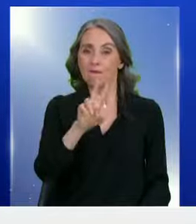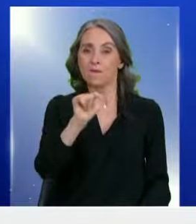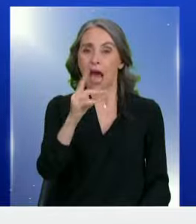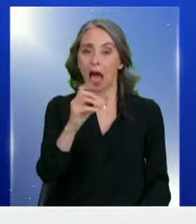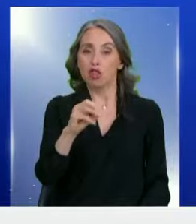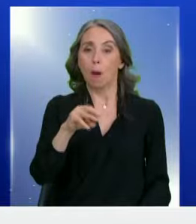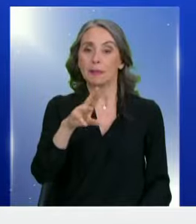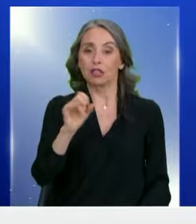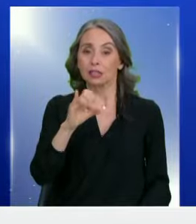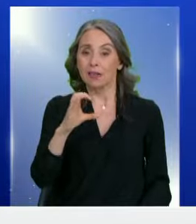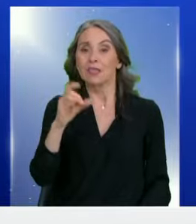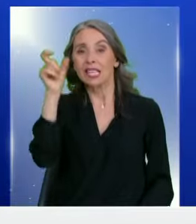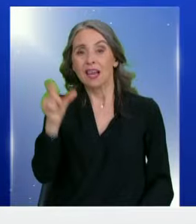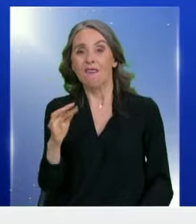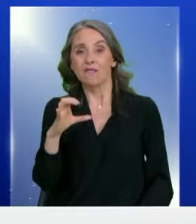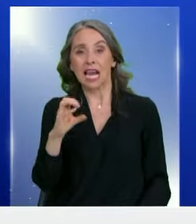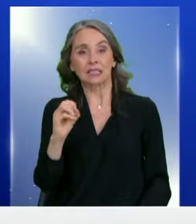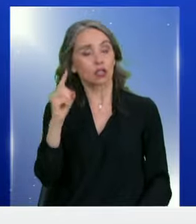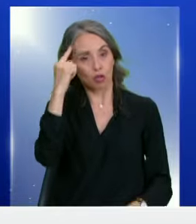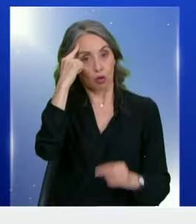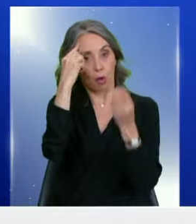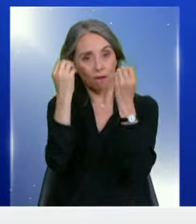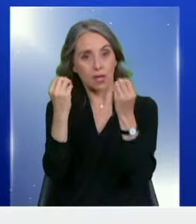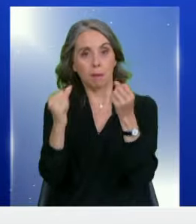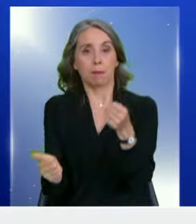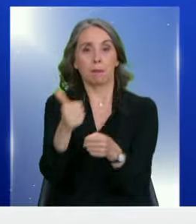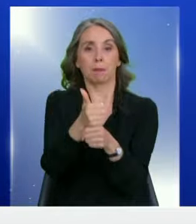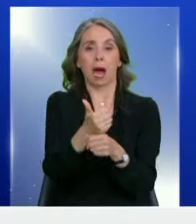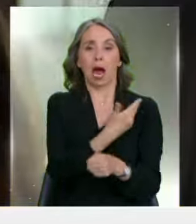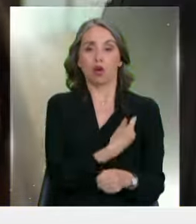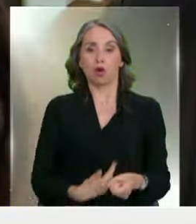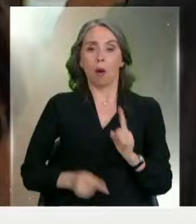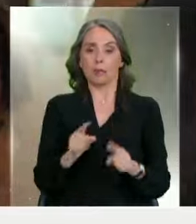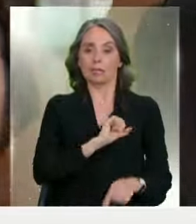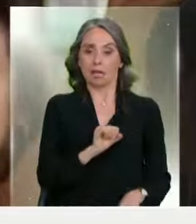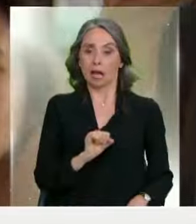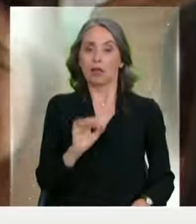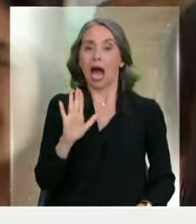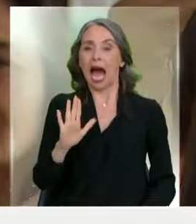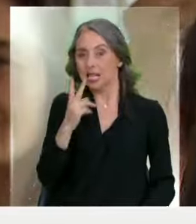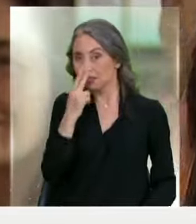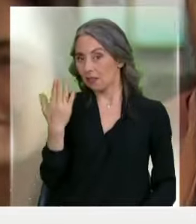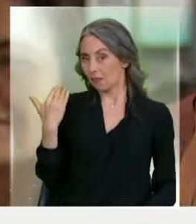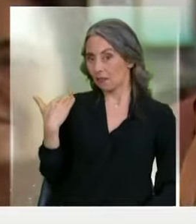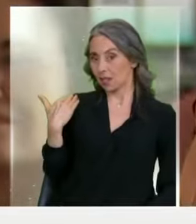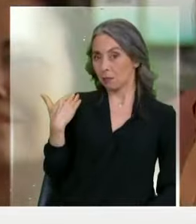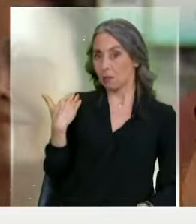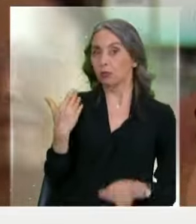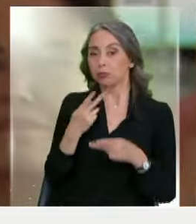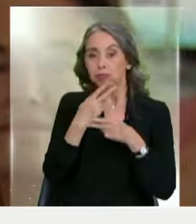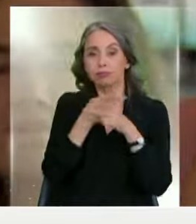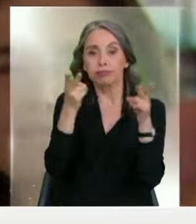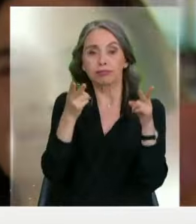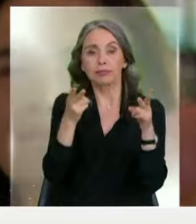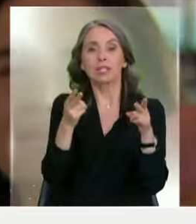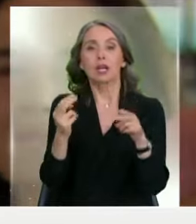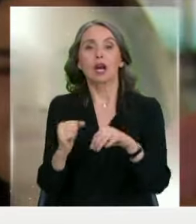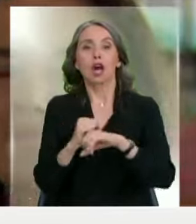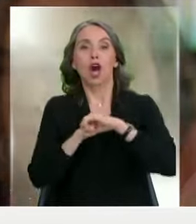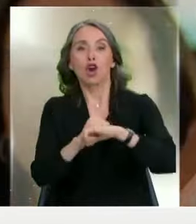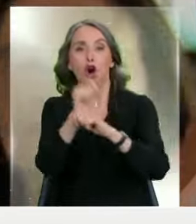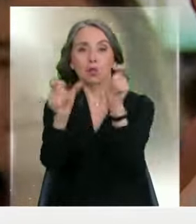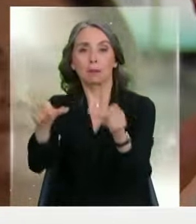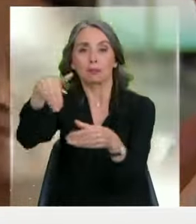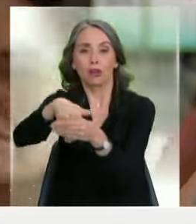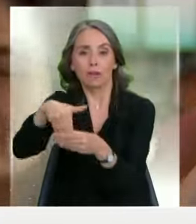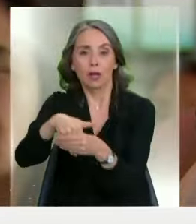Francisco, yo creo que no está en su sano juicio para poder gobernar Santiago. Es la tónica de lo que hemos visto estos últimos días, el ataque a los